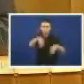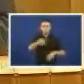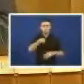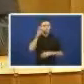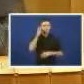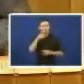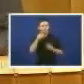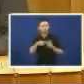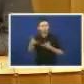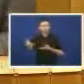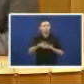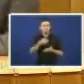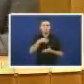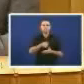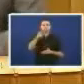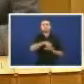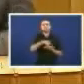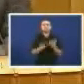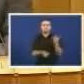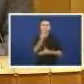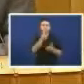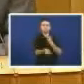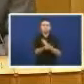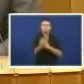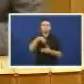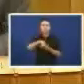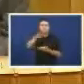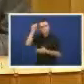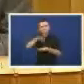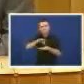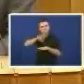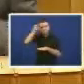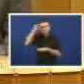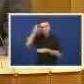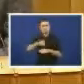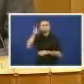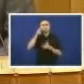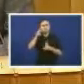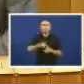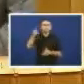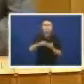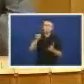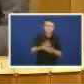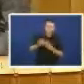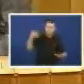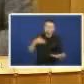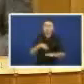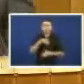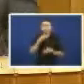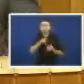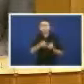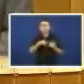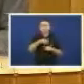me din que temos que facer máis centros de día e centros de Alzheimer e máis residencias e facelas máis rápido porque fan falla